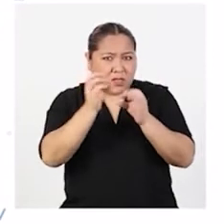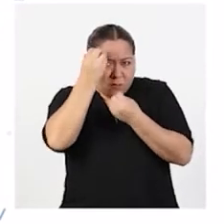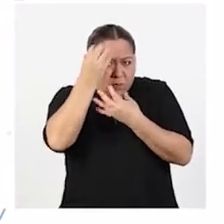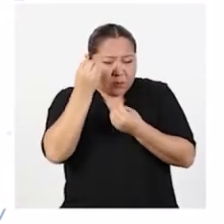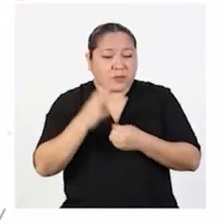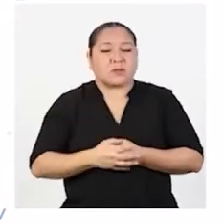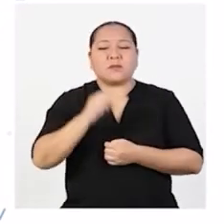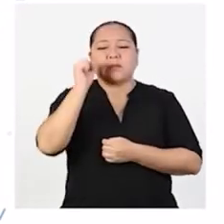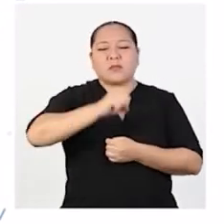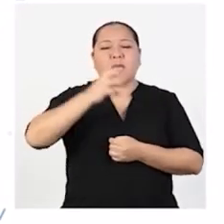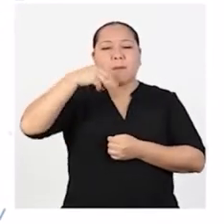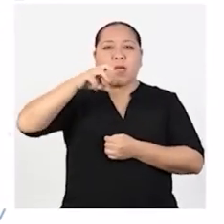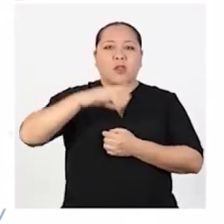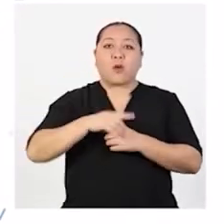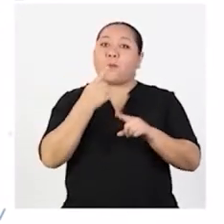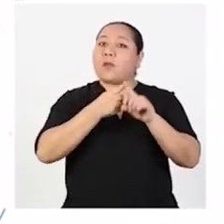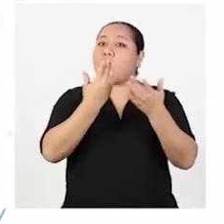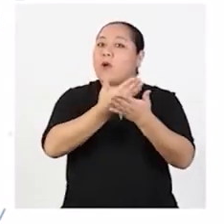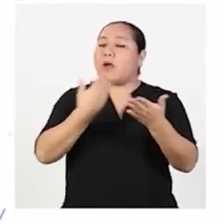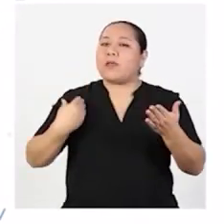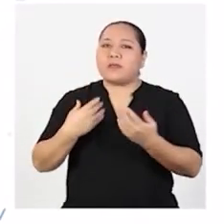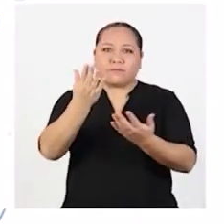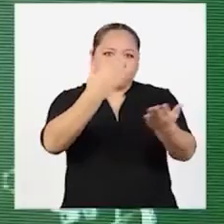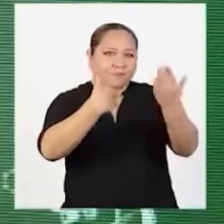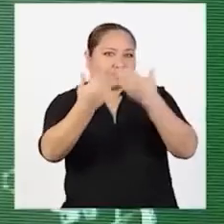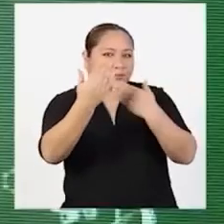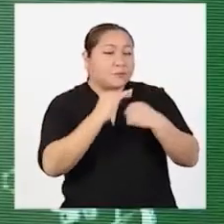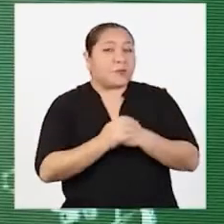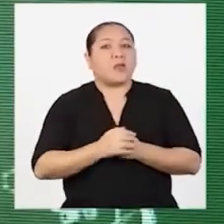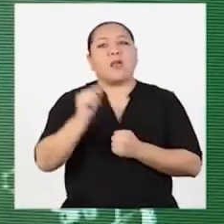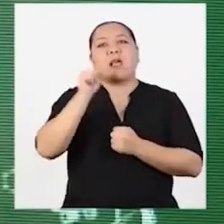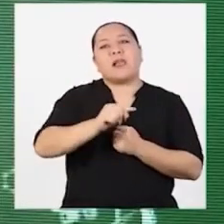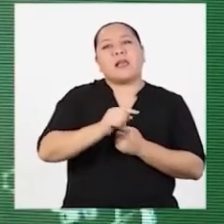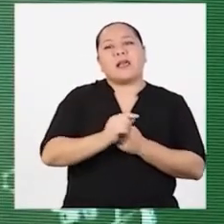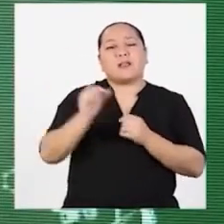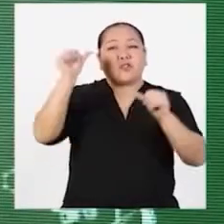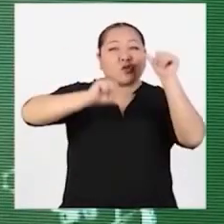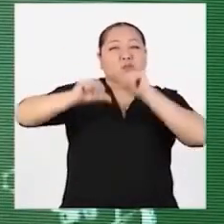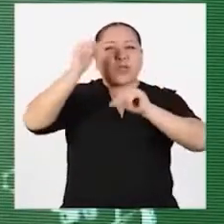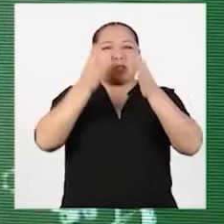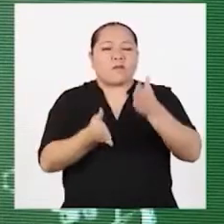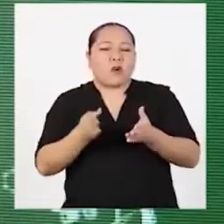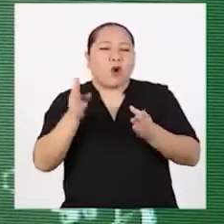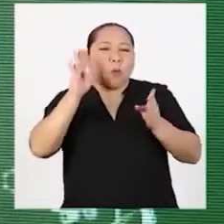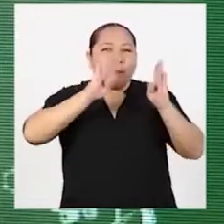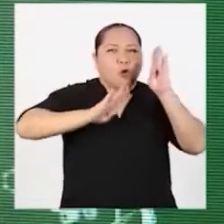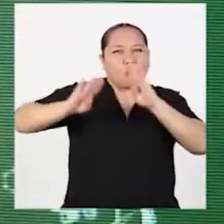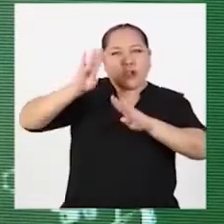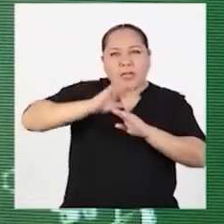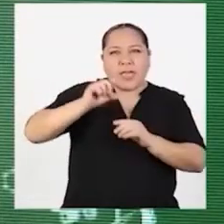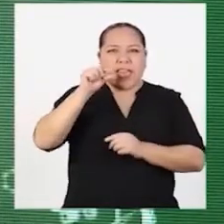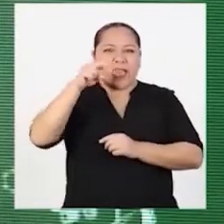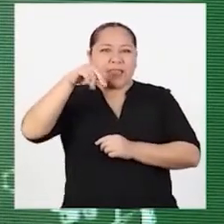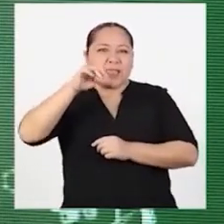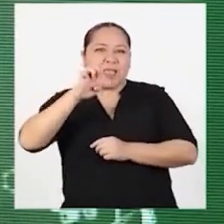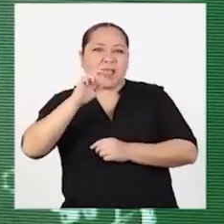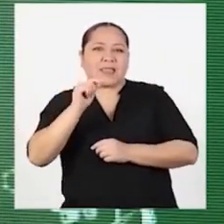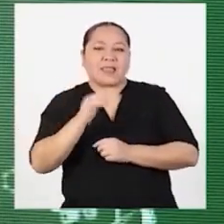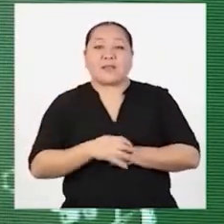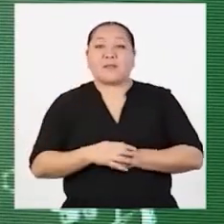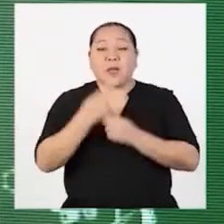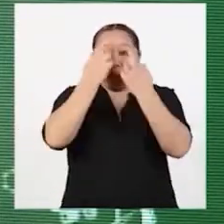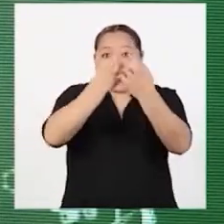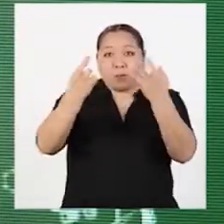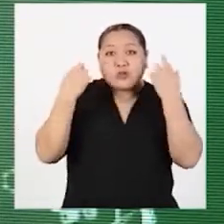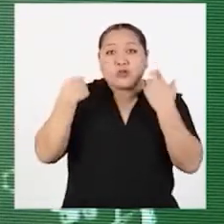grandes diferencias genéticas entre las razas". ¡Qué grandes contribuciones de estos especialistas, profesor! ¿Y en el Perú destacan algunas